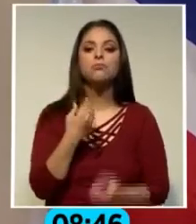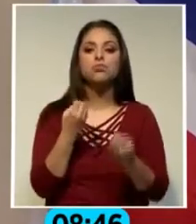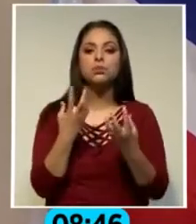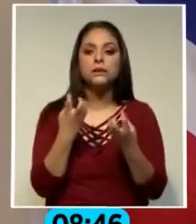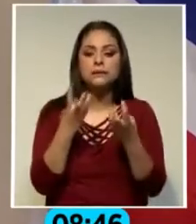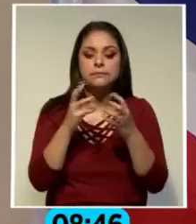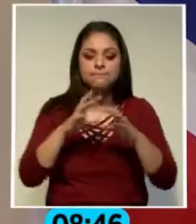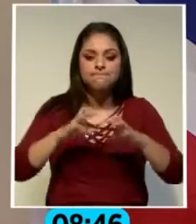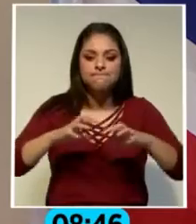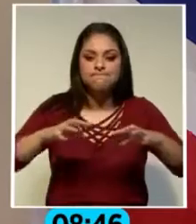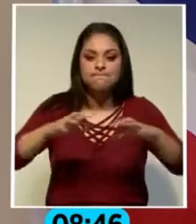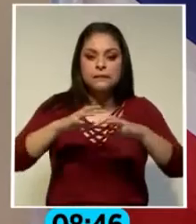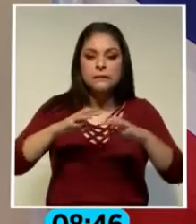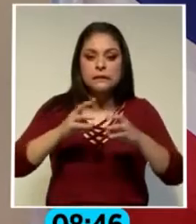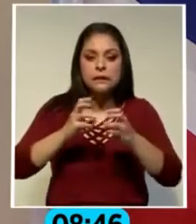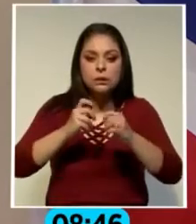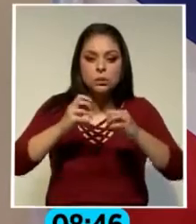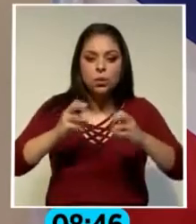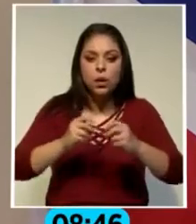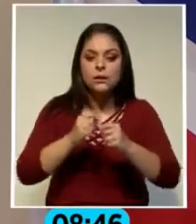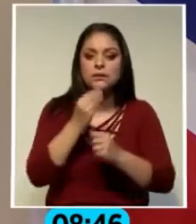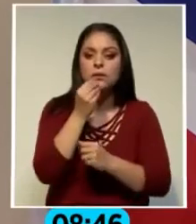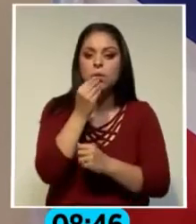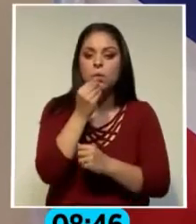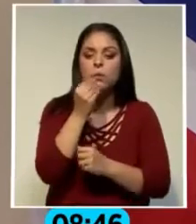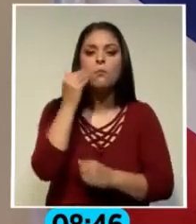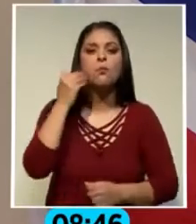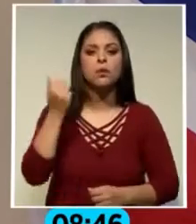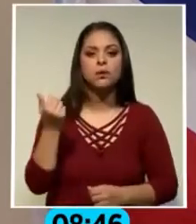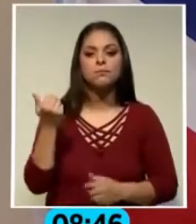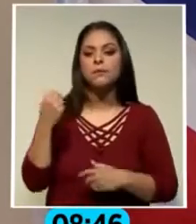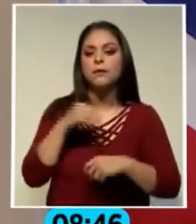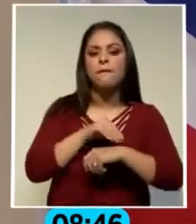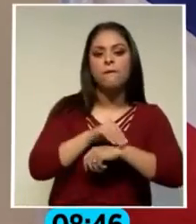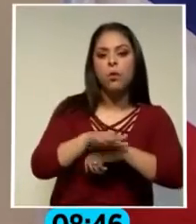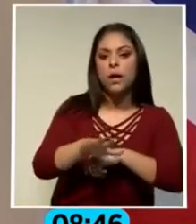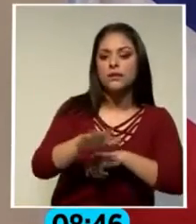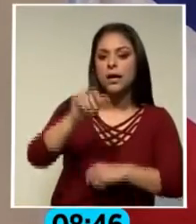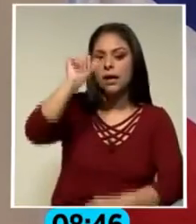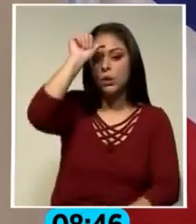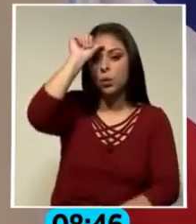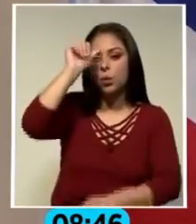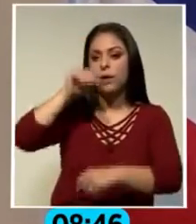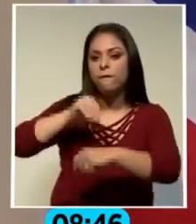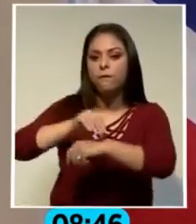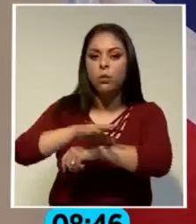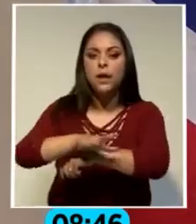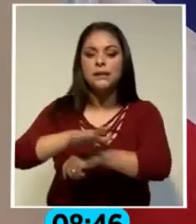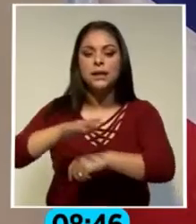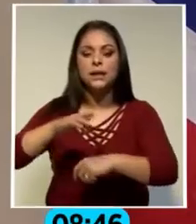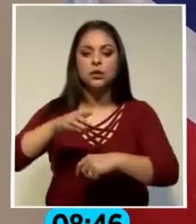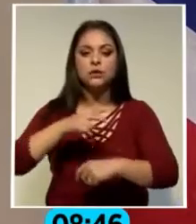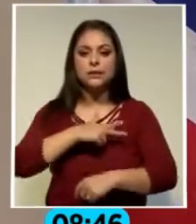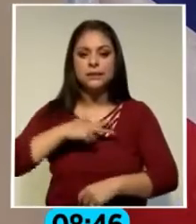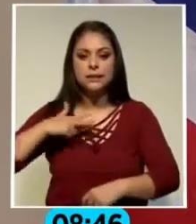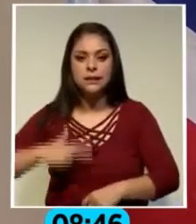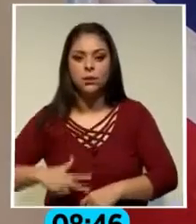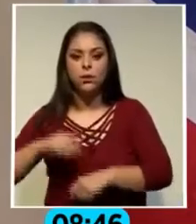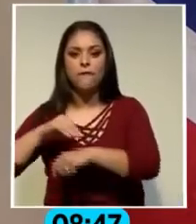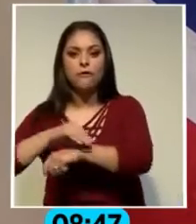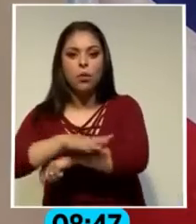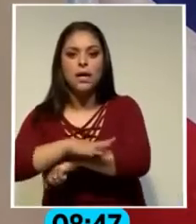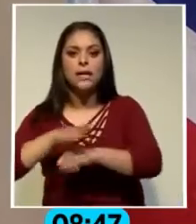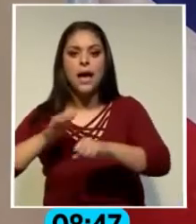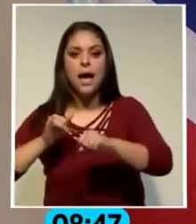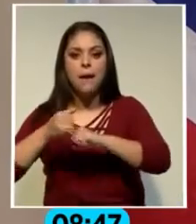texturas y sabores. ¿Por qué? Porque tiene influencia de los hindú, de los chinos, de los jamaiquinos y de otras